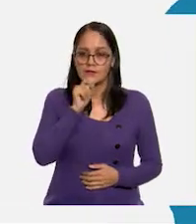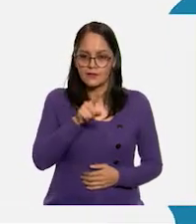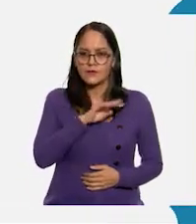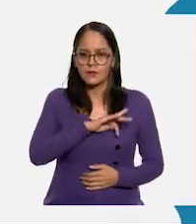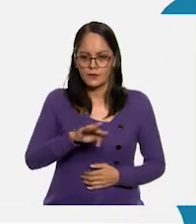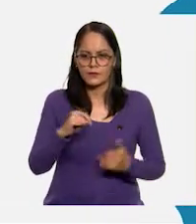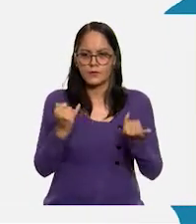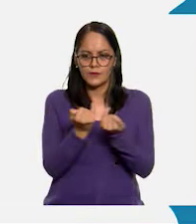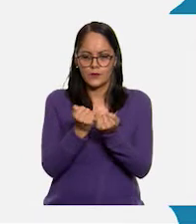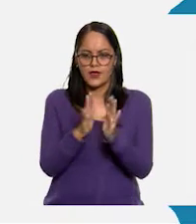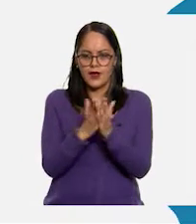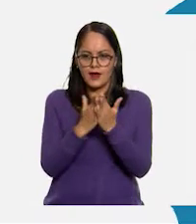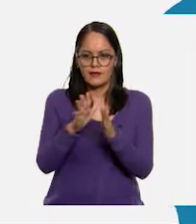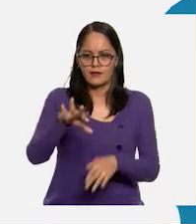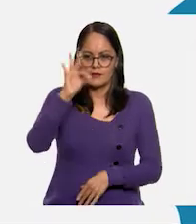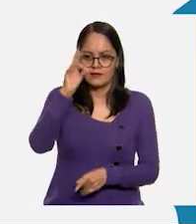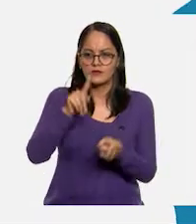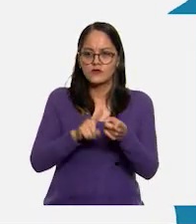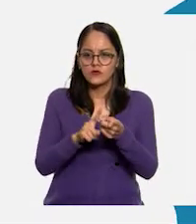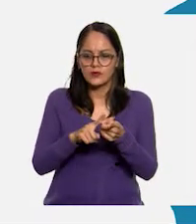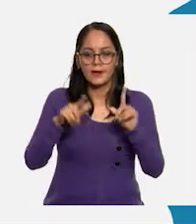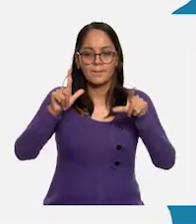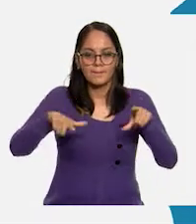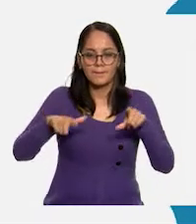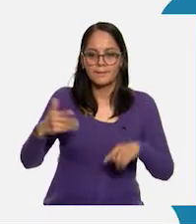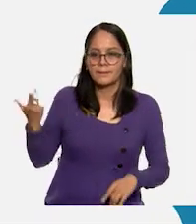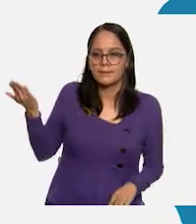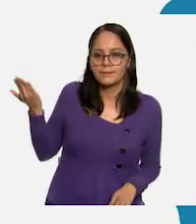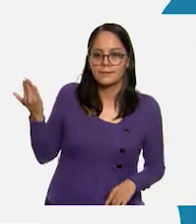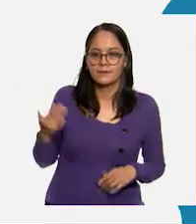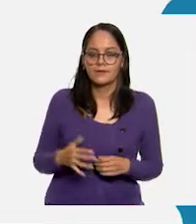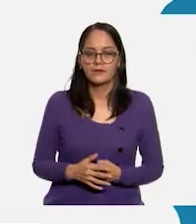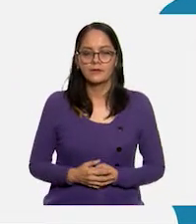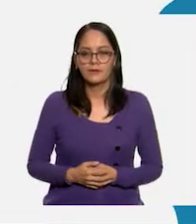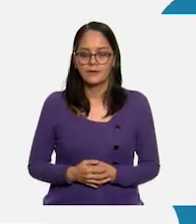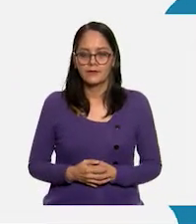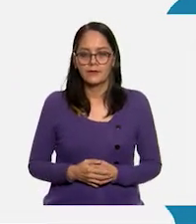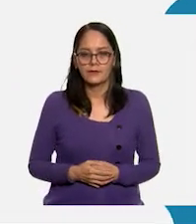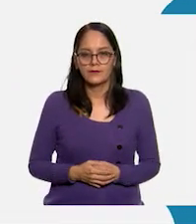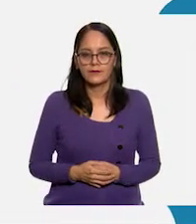puedes encontrar los libros de texto en la página